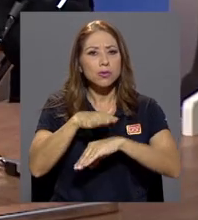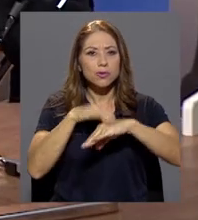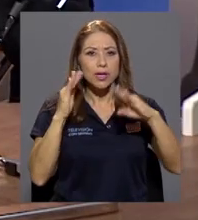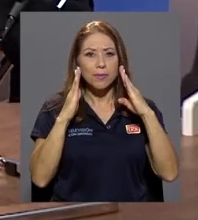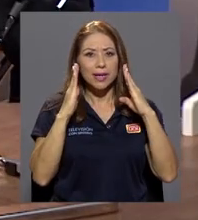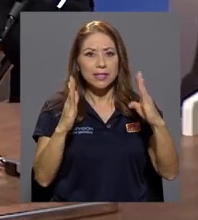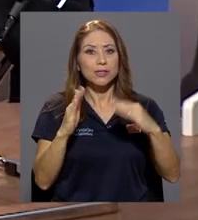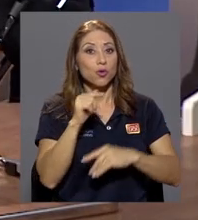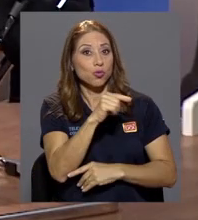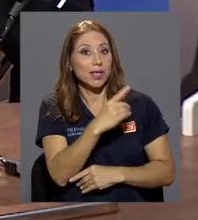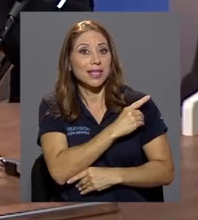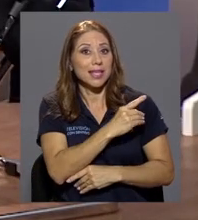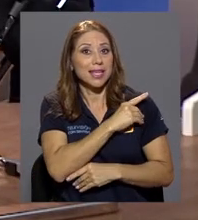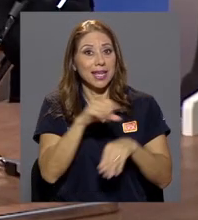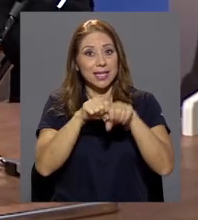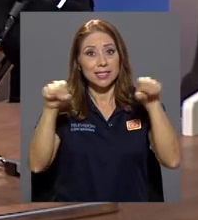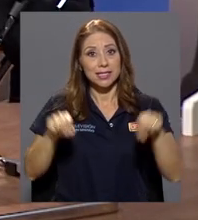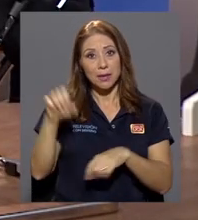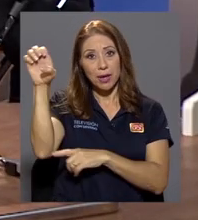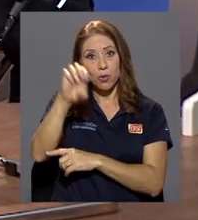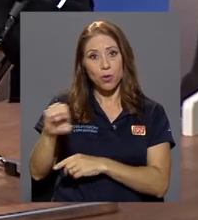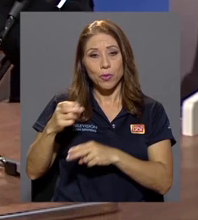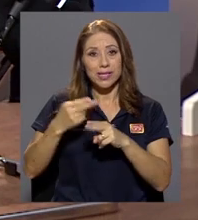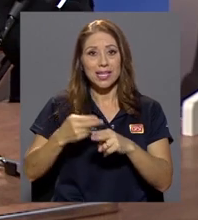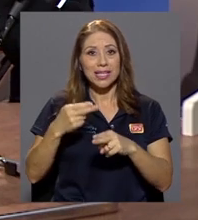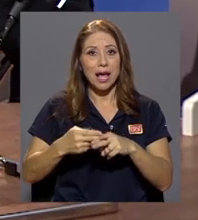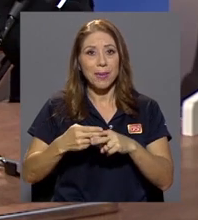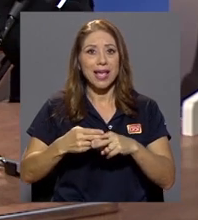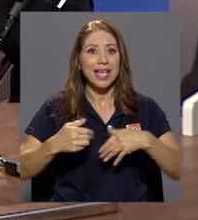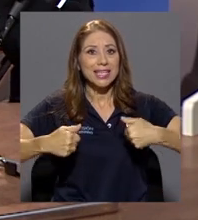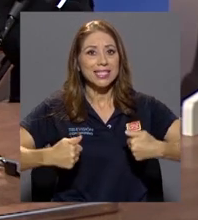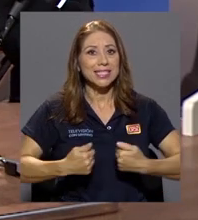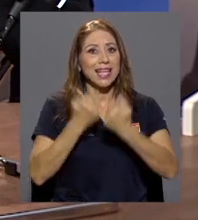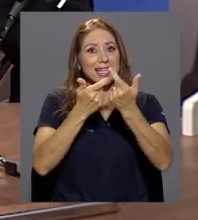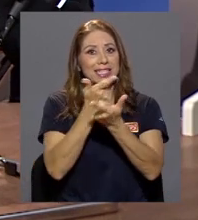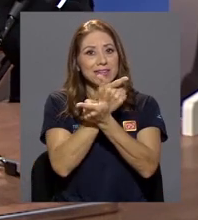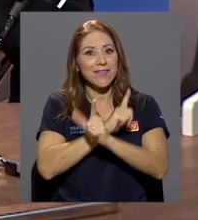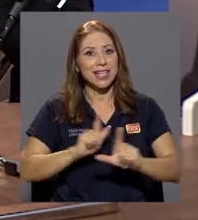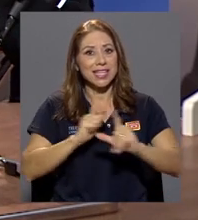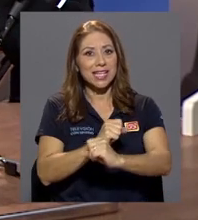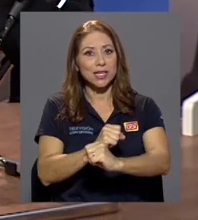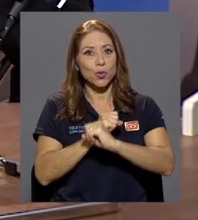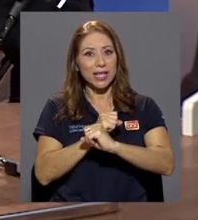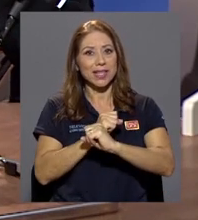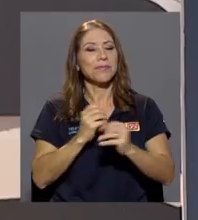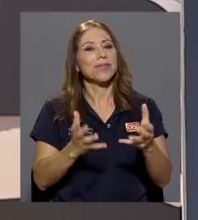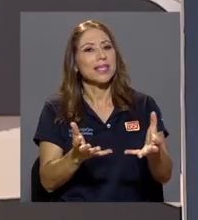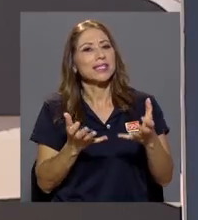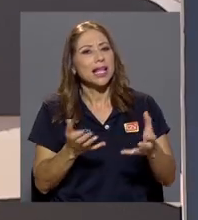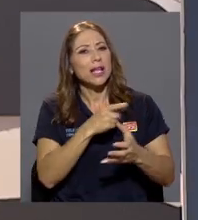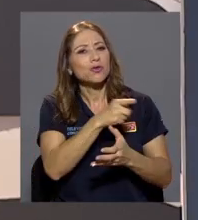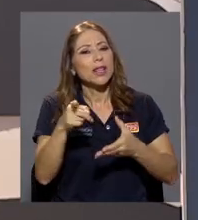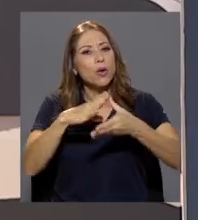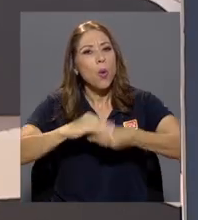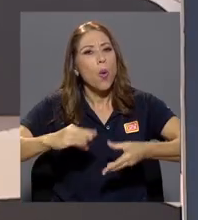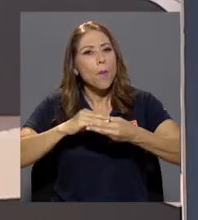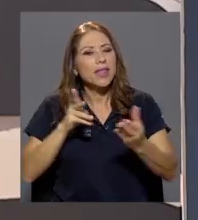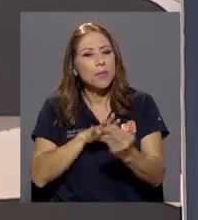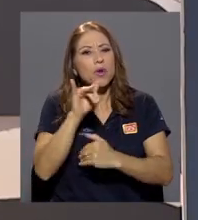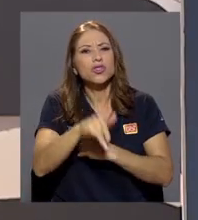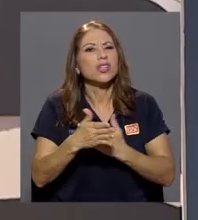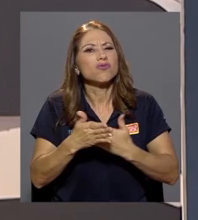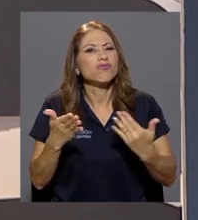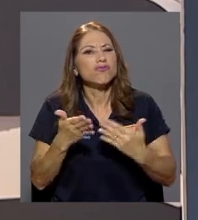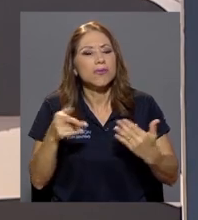mucho la atención que usted en el sistema europeo que se llama challenge' liberty tienen security y quisieron poquito que me comenté de qué se trata el